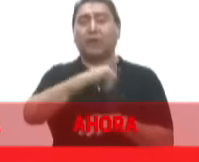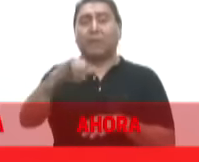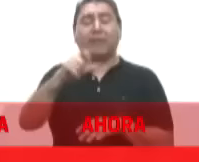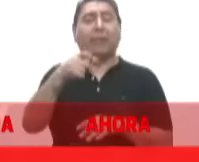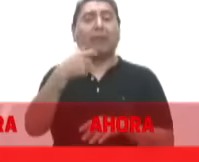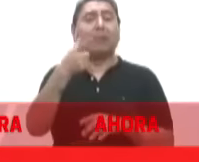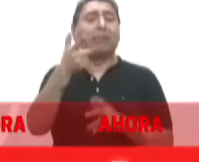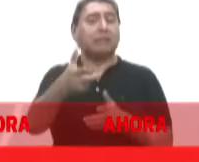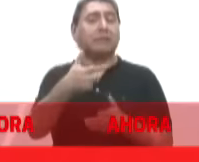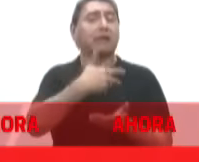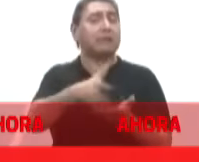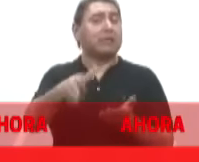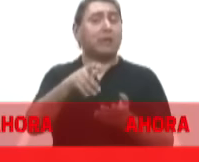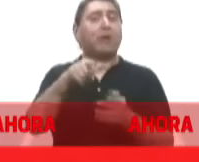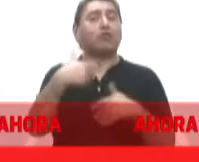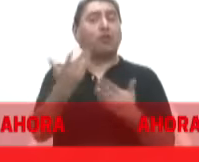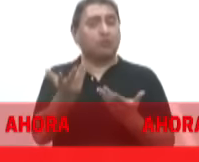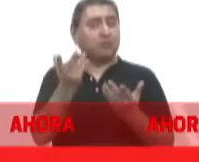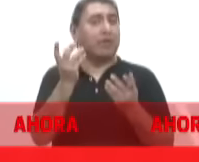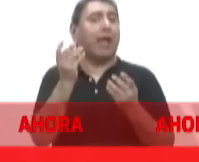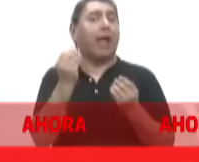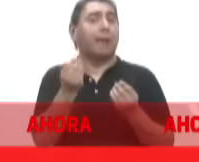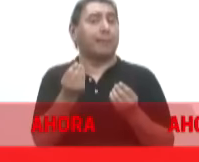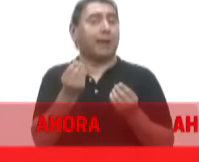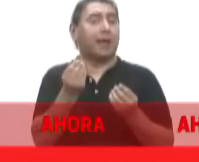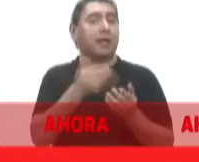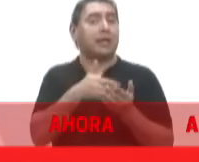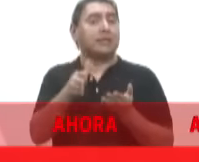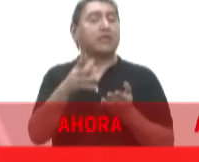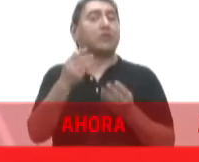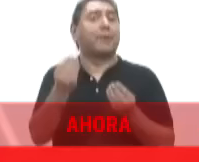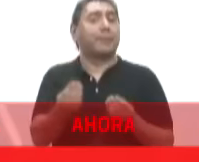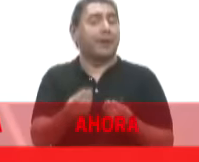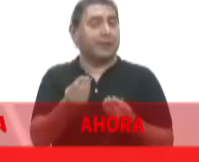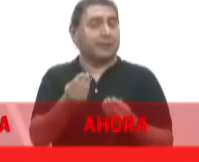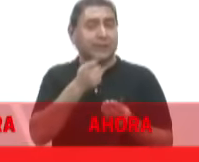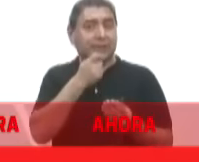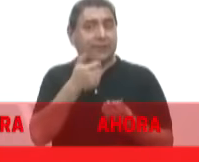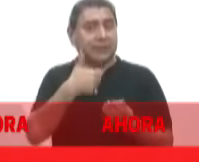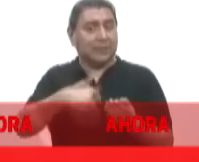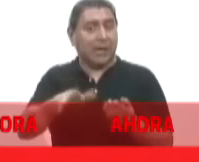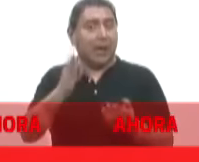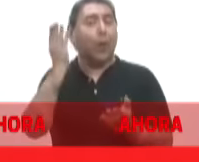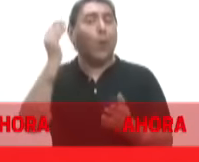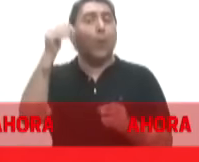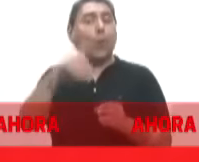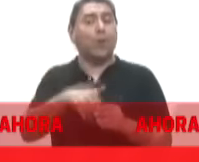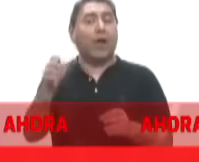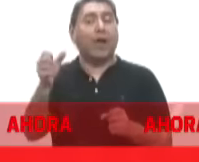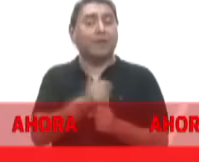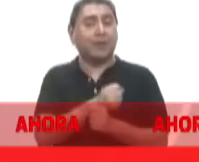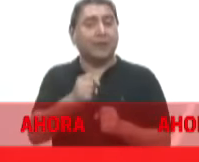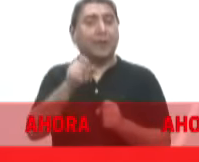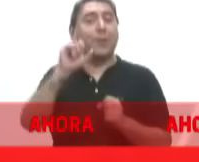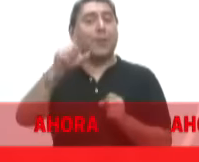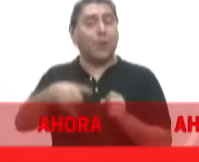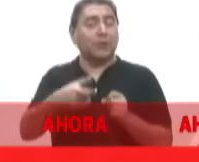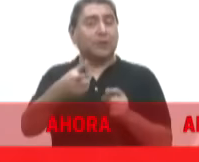entonces se pone a consideración el rechazo y si se vota afirmativamente queda la propuesta